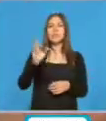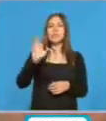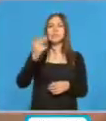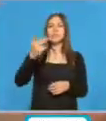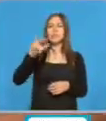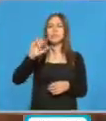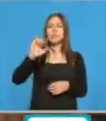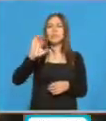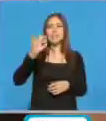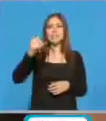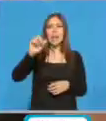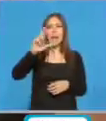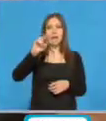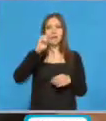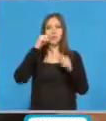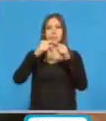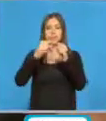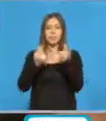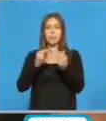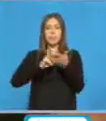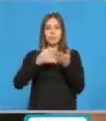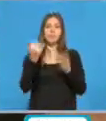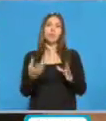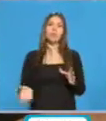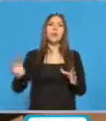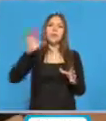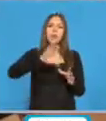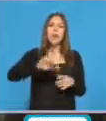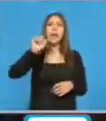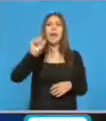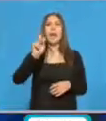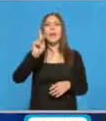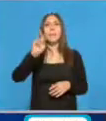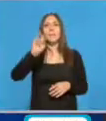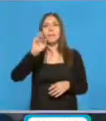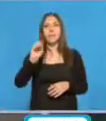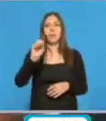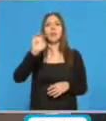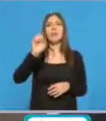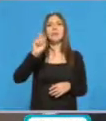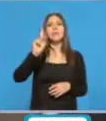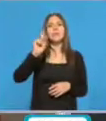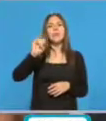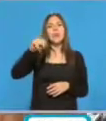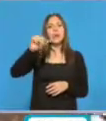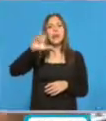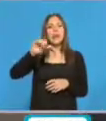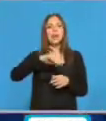¿ok? Sí, chef, Tenemos ¿qué más, también qué más? apio, espinaca. Yo aquí le muevo, aquí Vamos le a muevo. dejar que todo esto